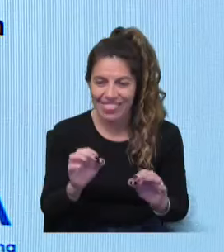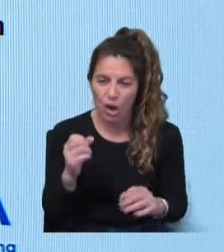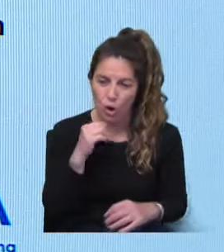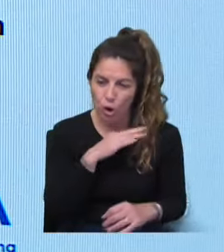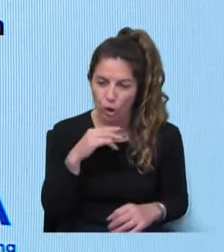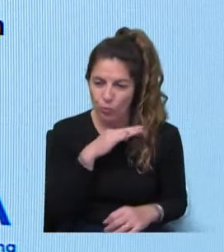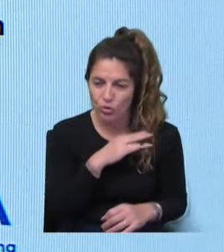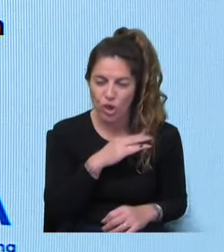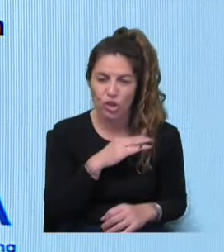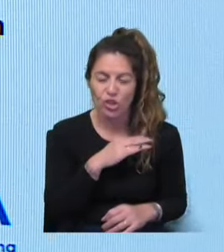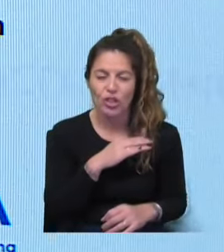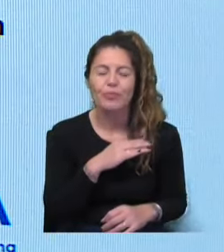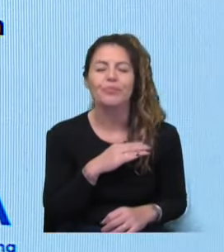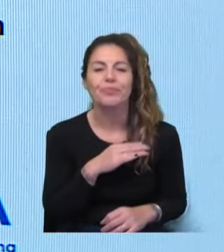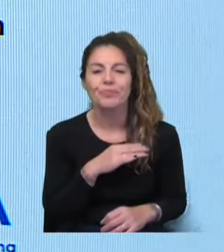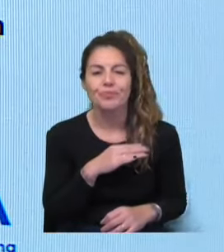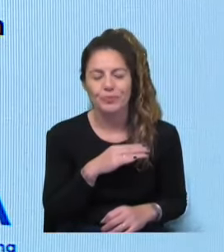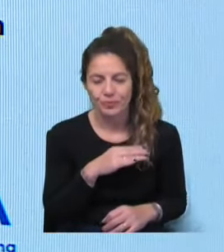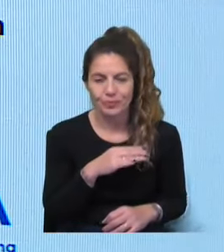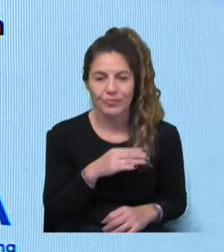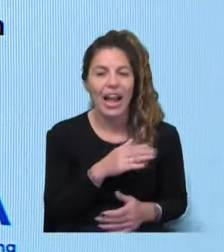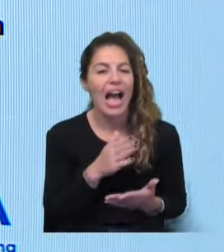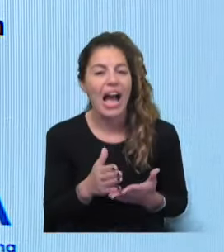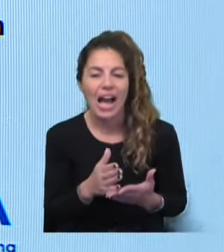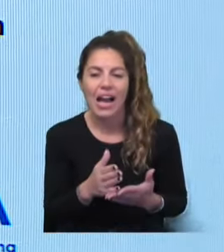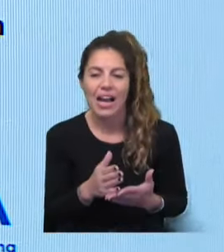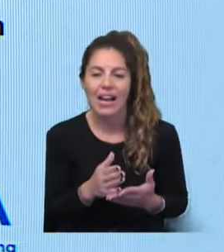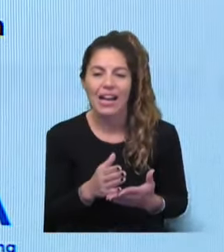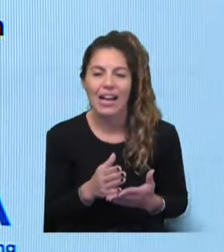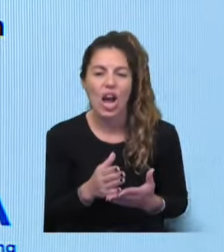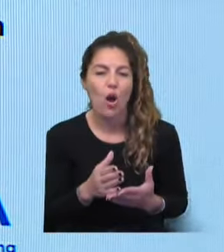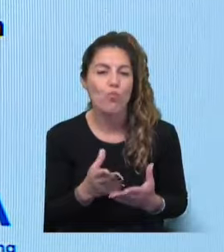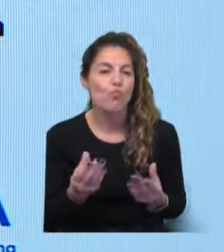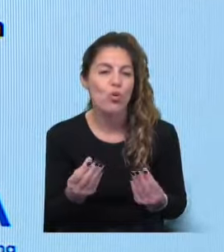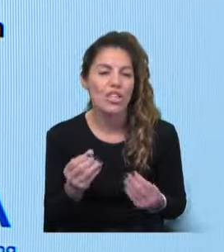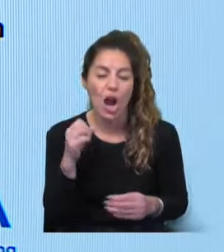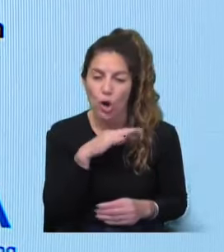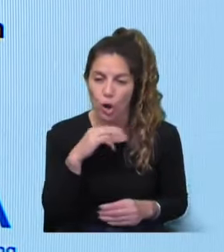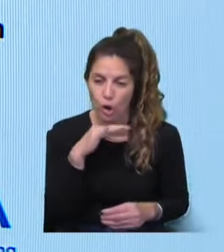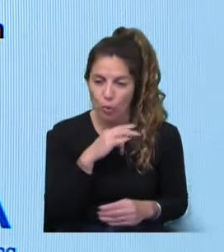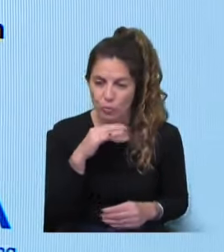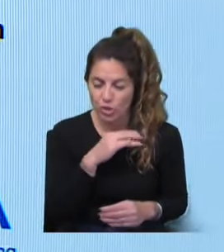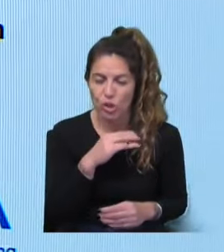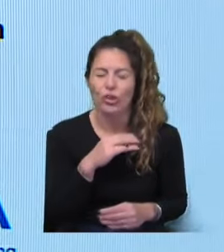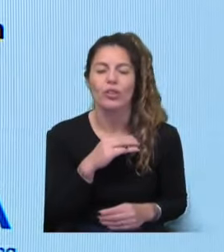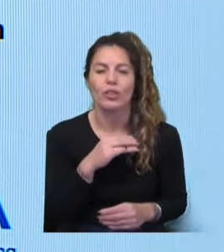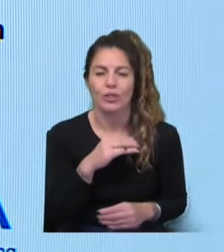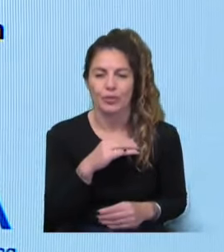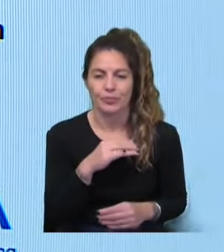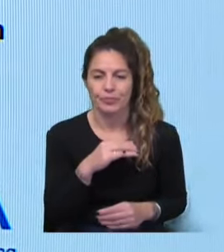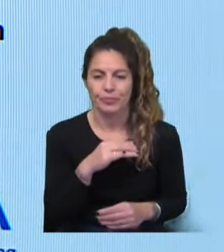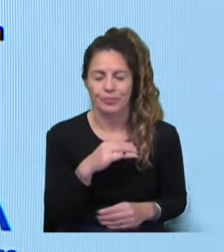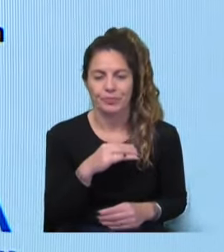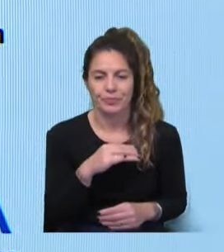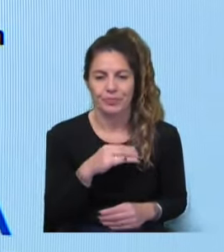¿no? En el extremo izquierdo de la pantalla, a una corrupción extrema en este extremo derecho, digamos, de la pantalla